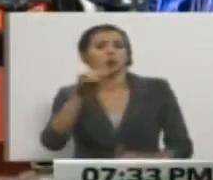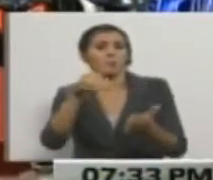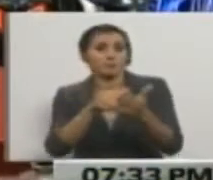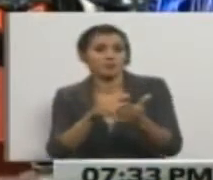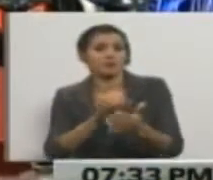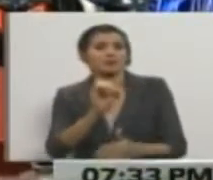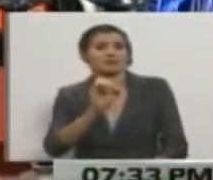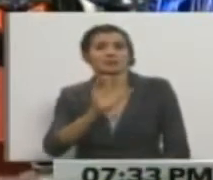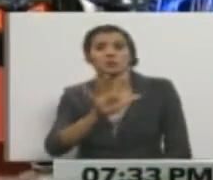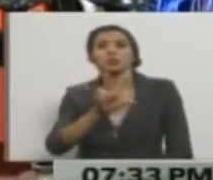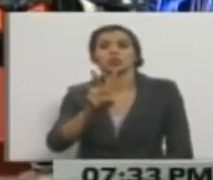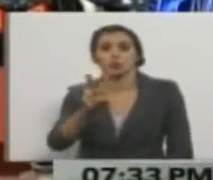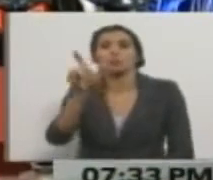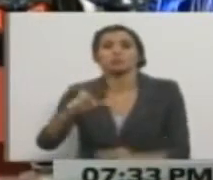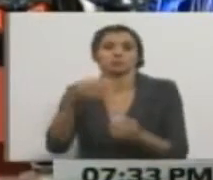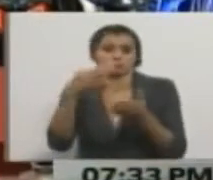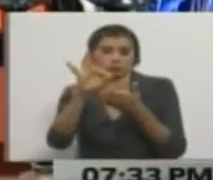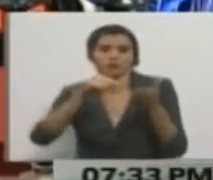1.352.052 personas,